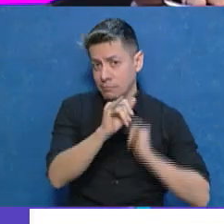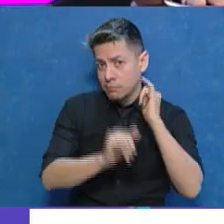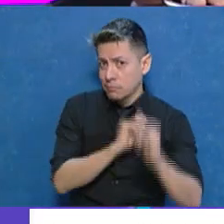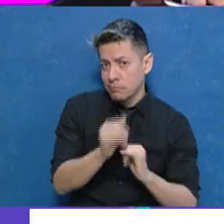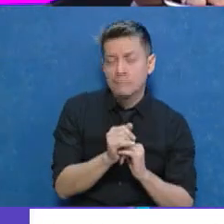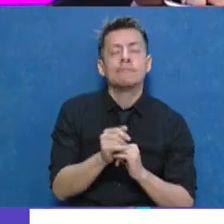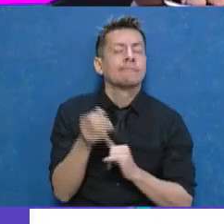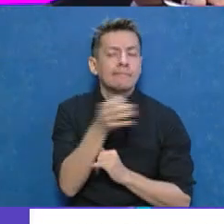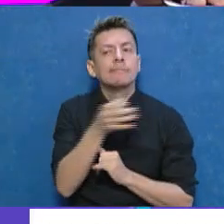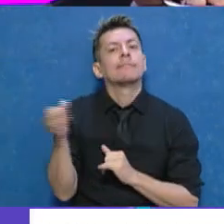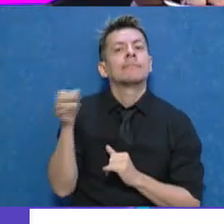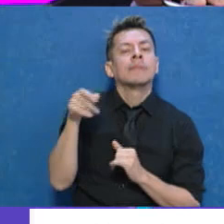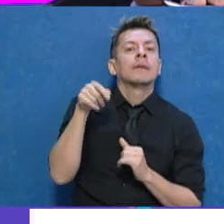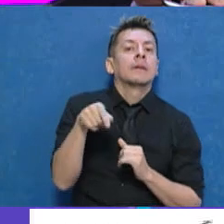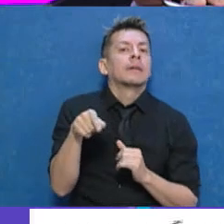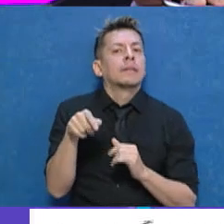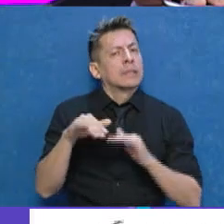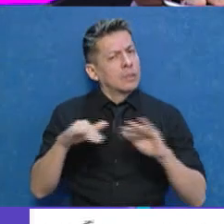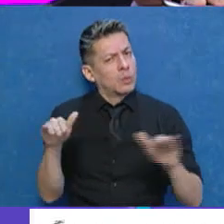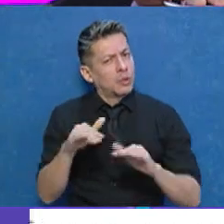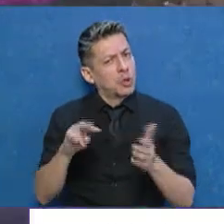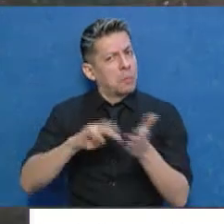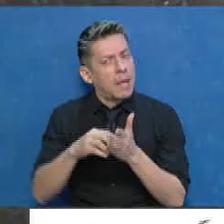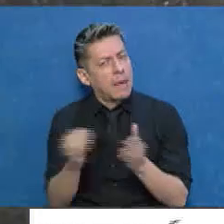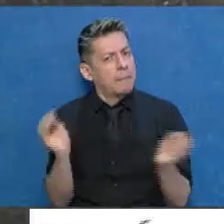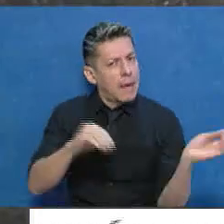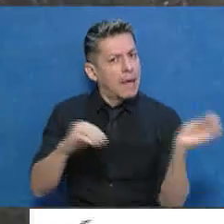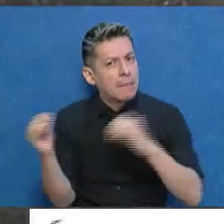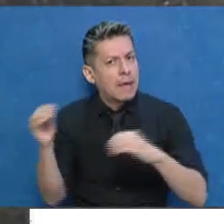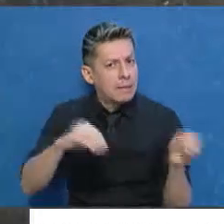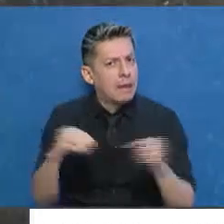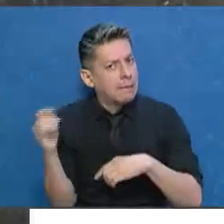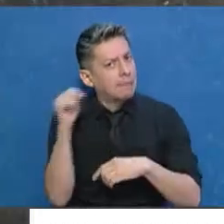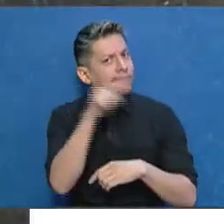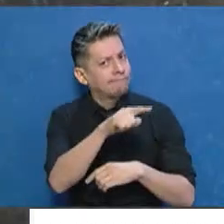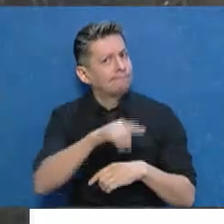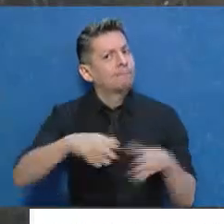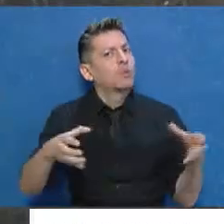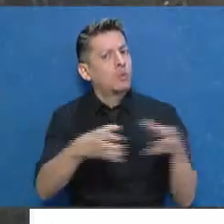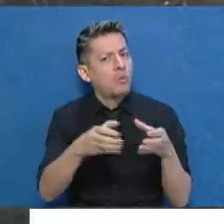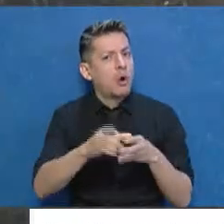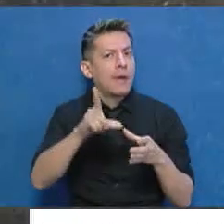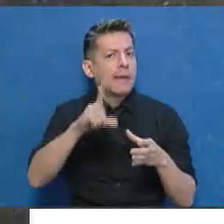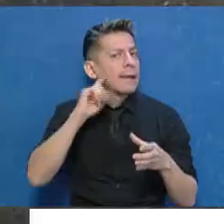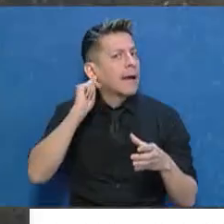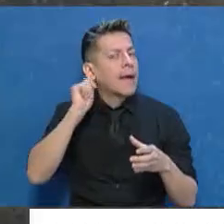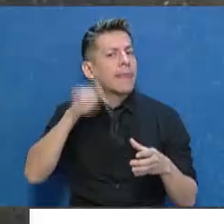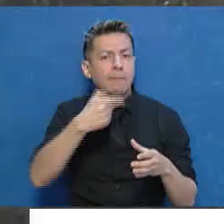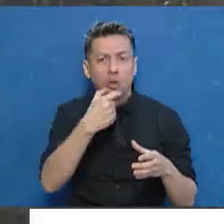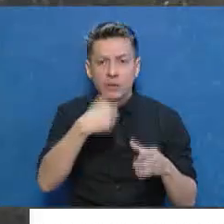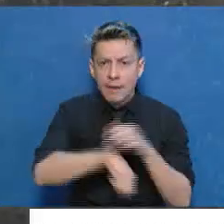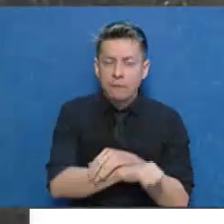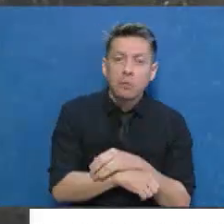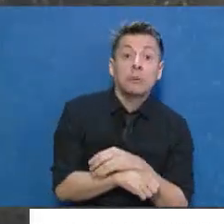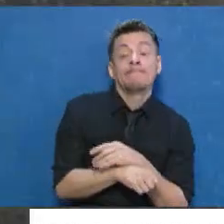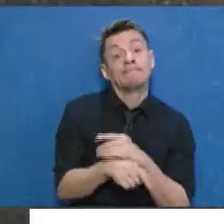sumando situaciones que obviamente generan polémica allí en la Liga Mendocina de Fútbol, teniendo en cuenta que hace